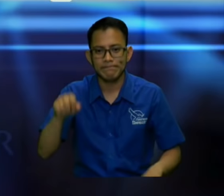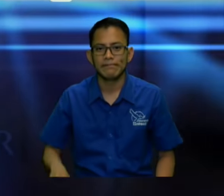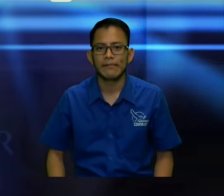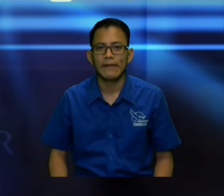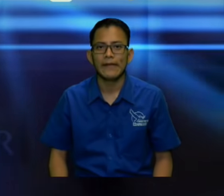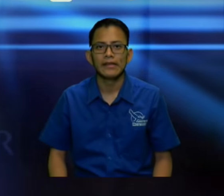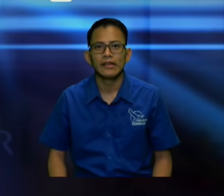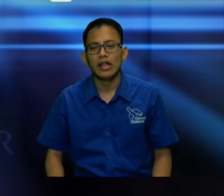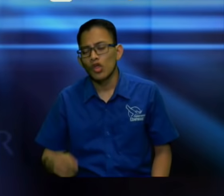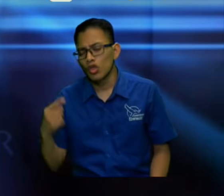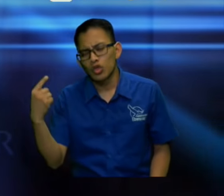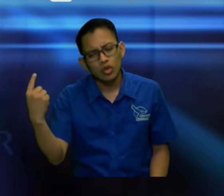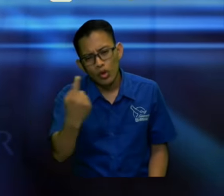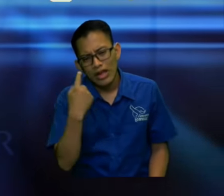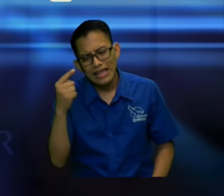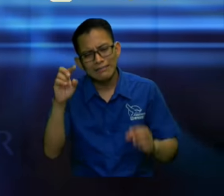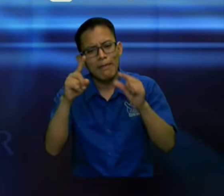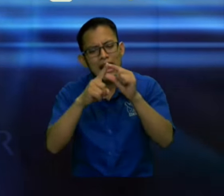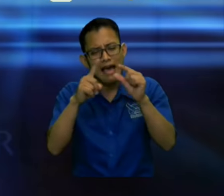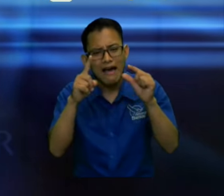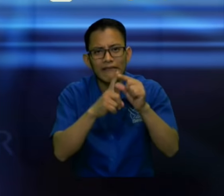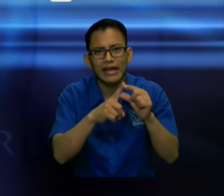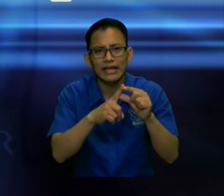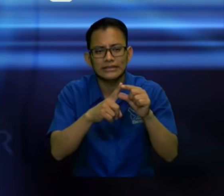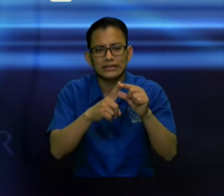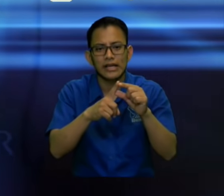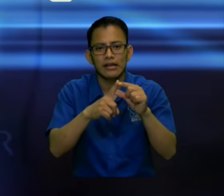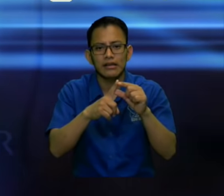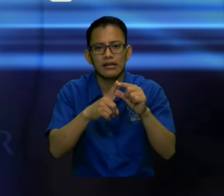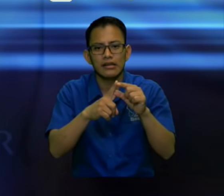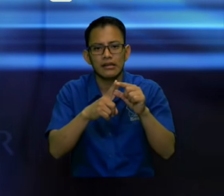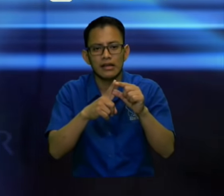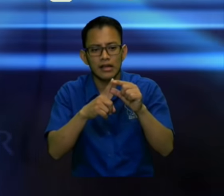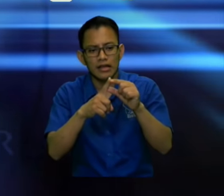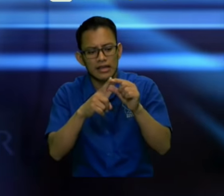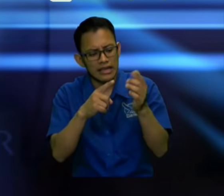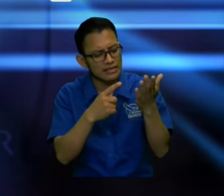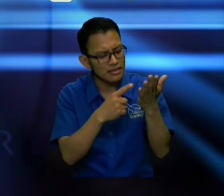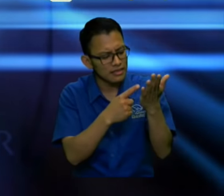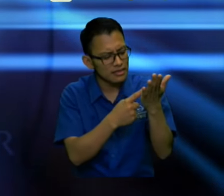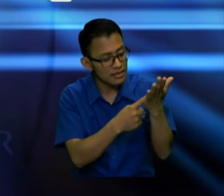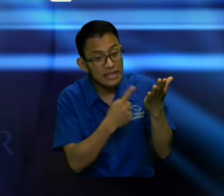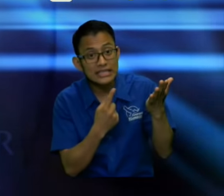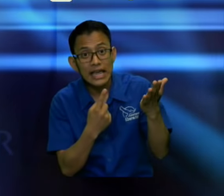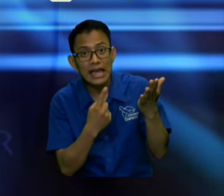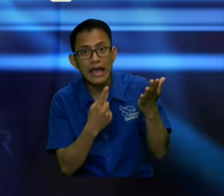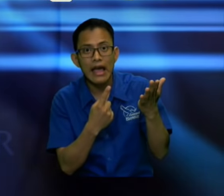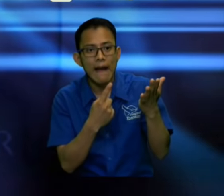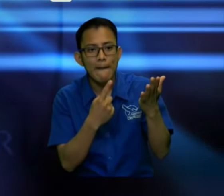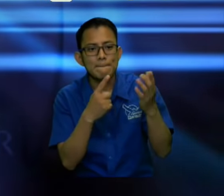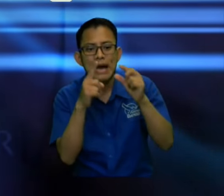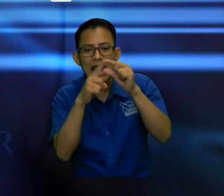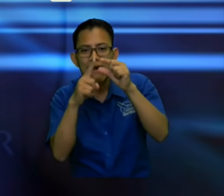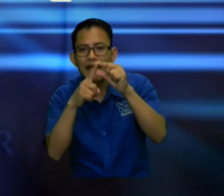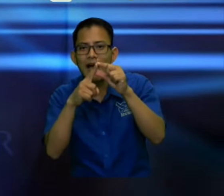todas aquellas palabras en donde se mencione la palabra